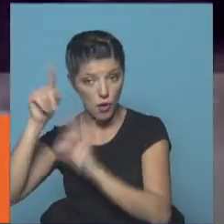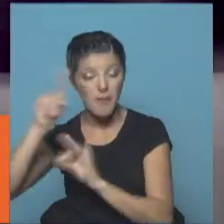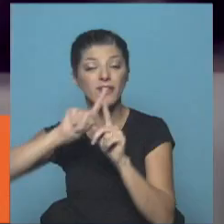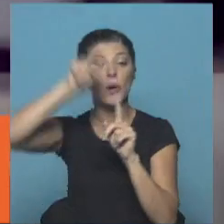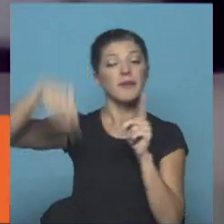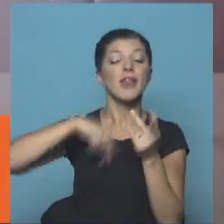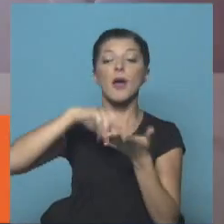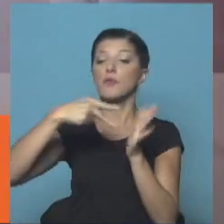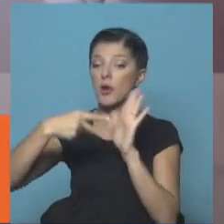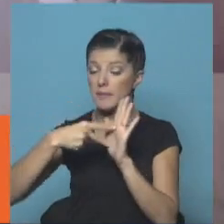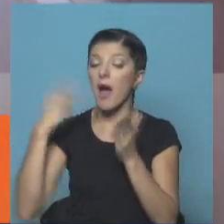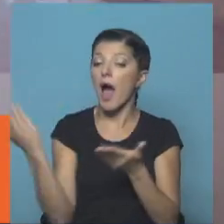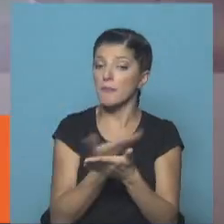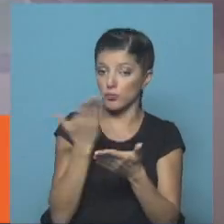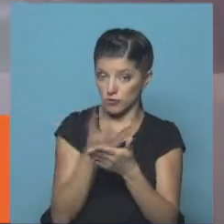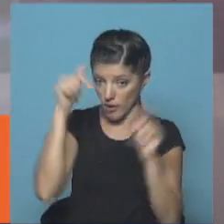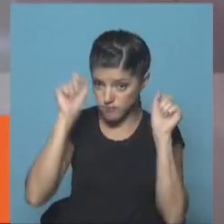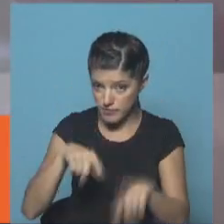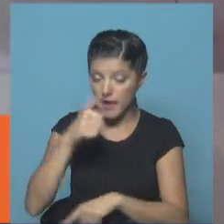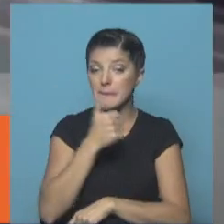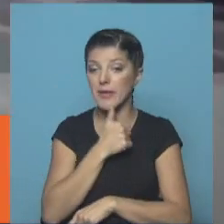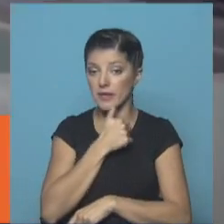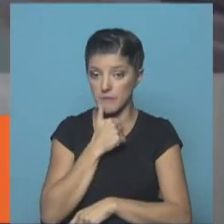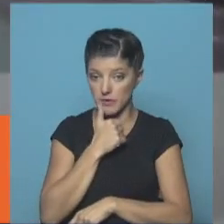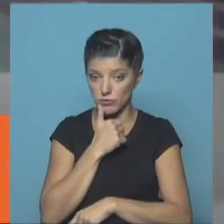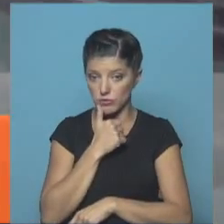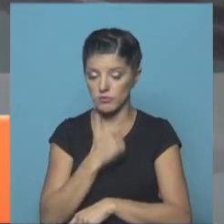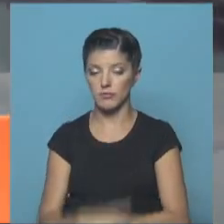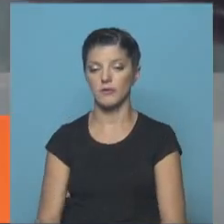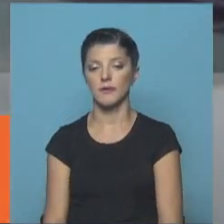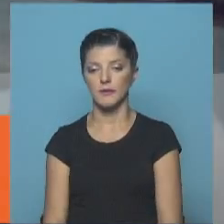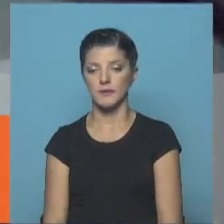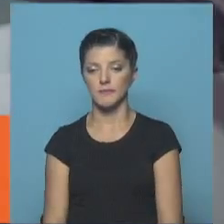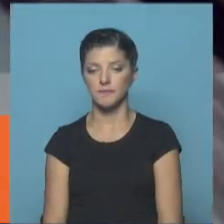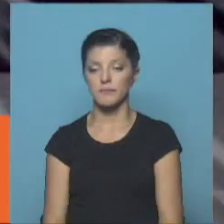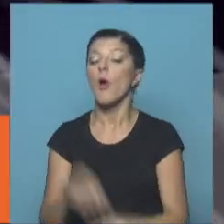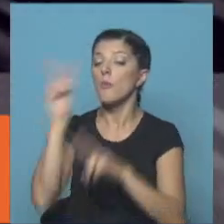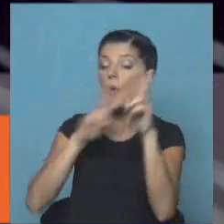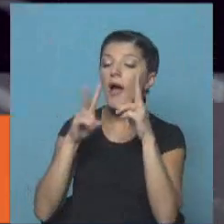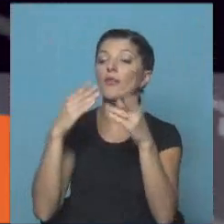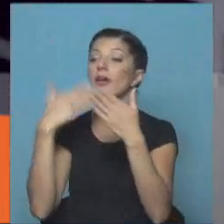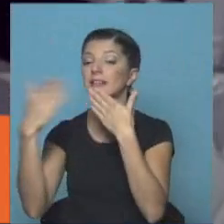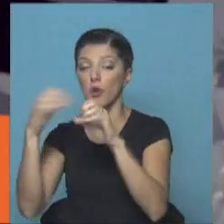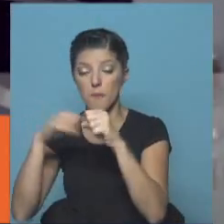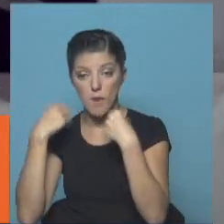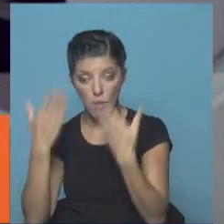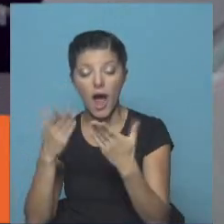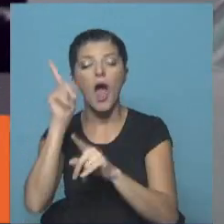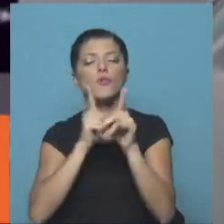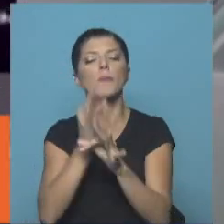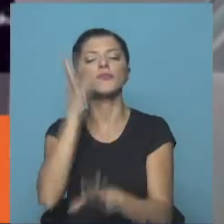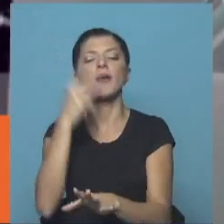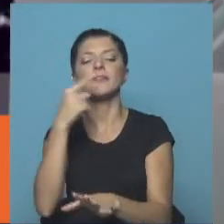afectaría seriamente la producción local de medicamentos. En su afán por facilitar el diálogo, los especialistas destacan